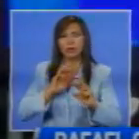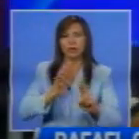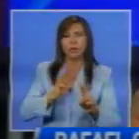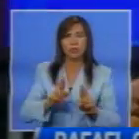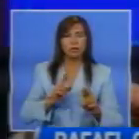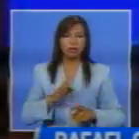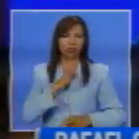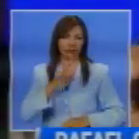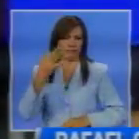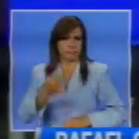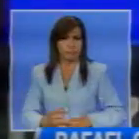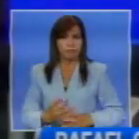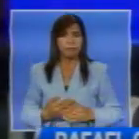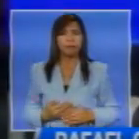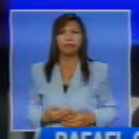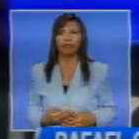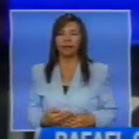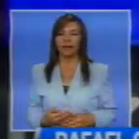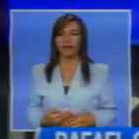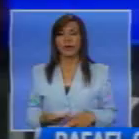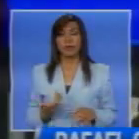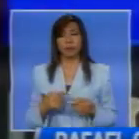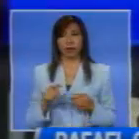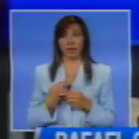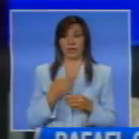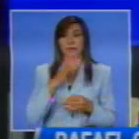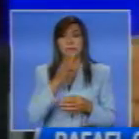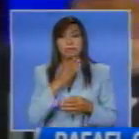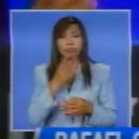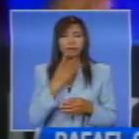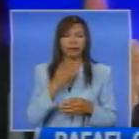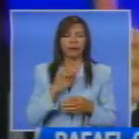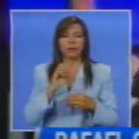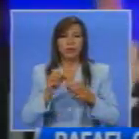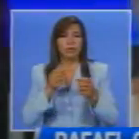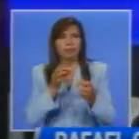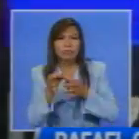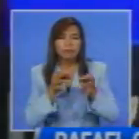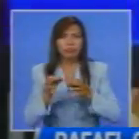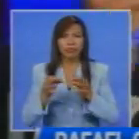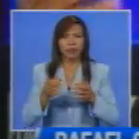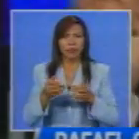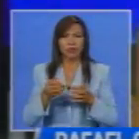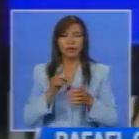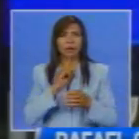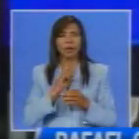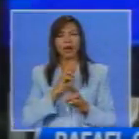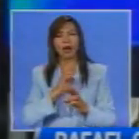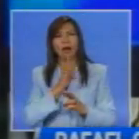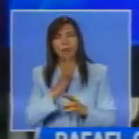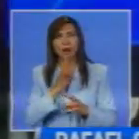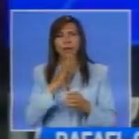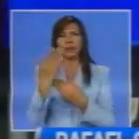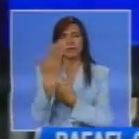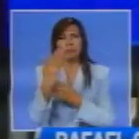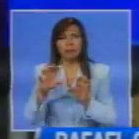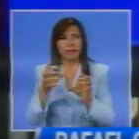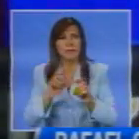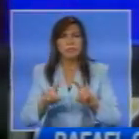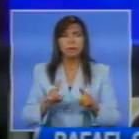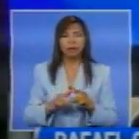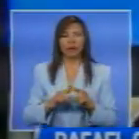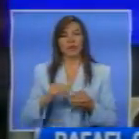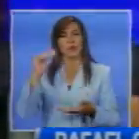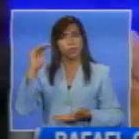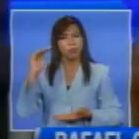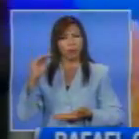verdad, y vamos a minimizar las cadenas nacionales, que creo que un momento, más que nacionales, en respuesta a ciertos medios, que creo que en un momento